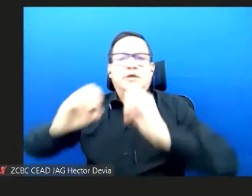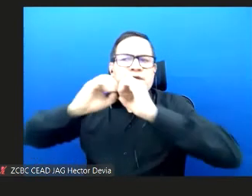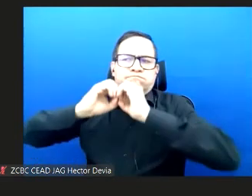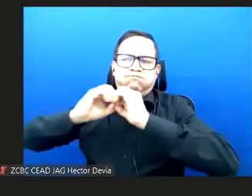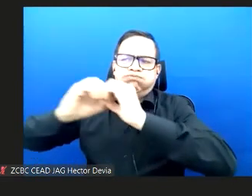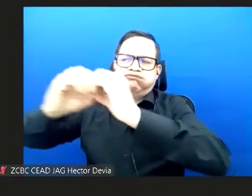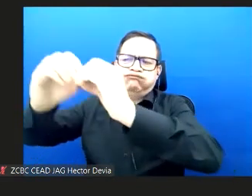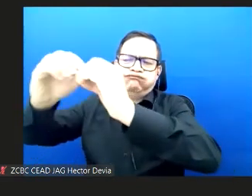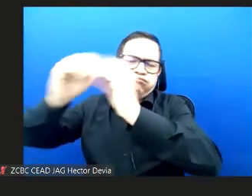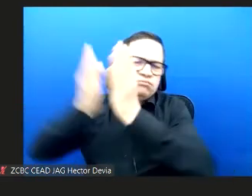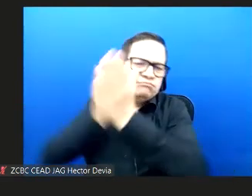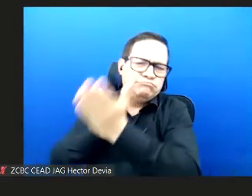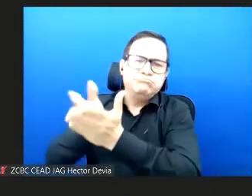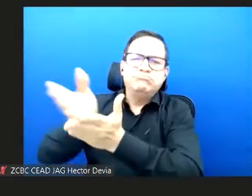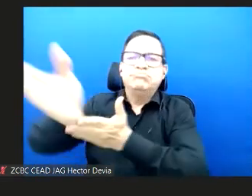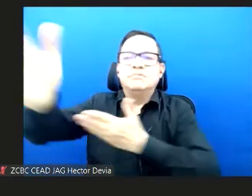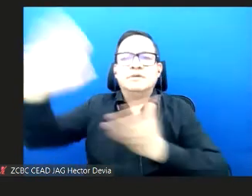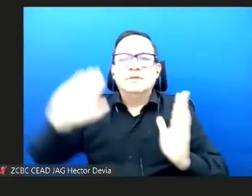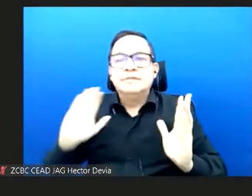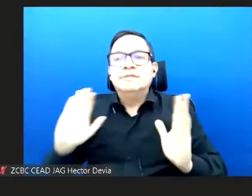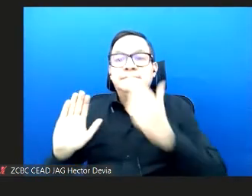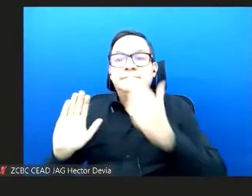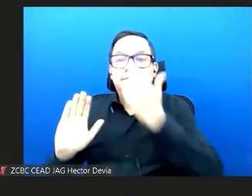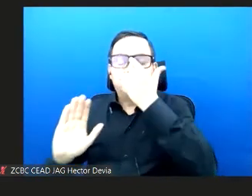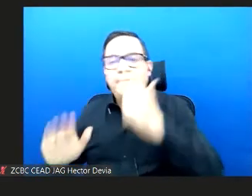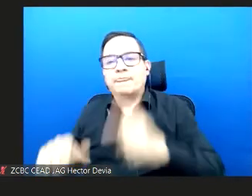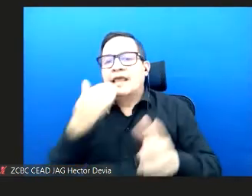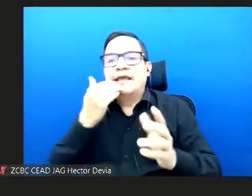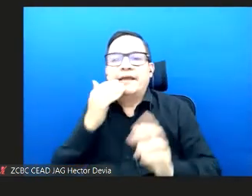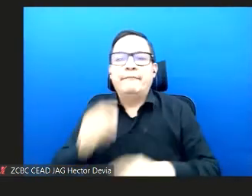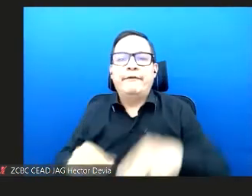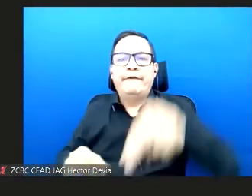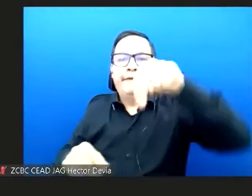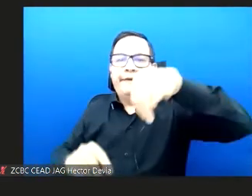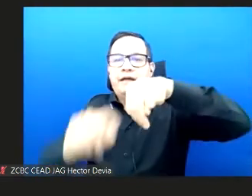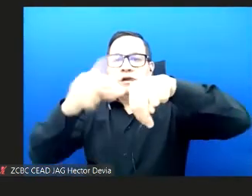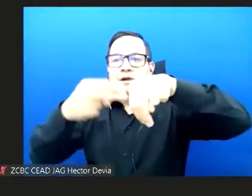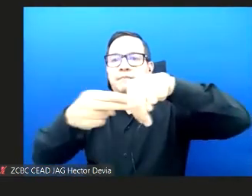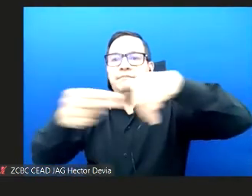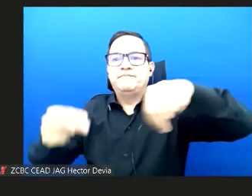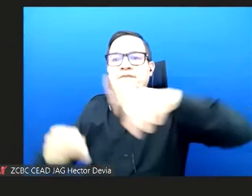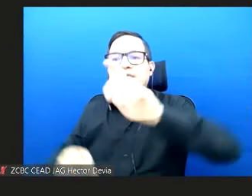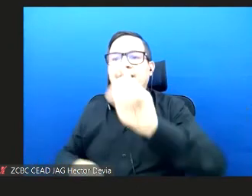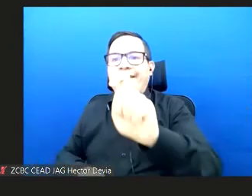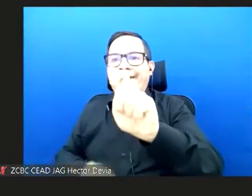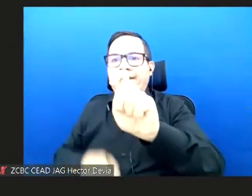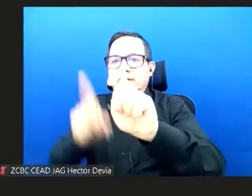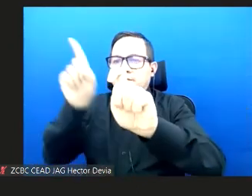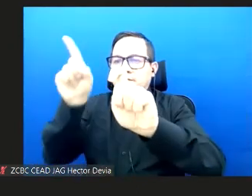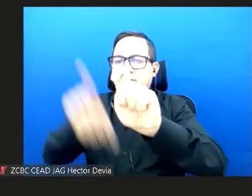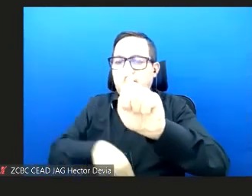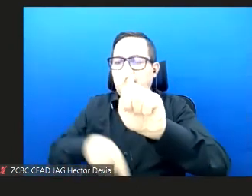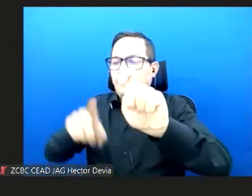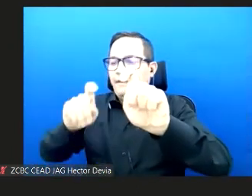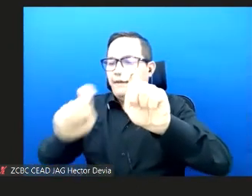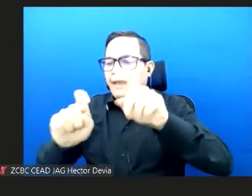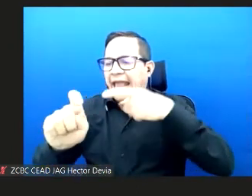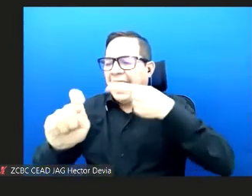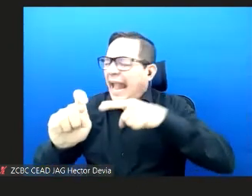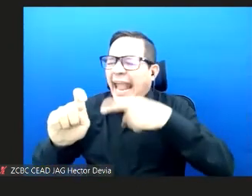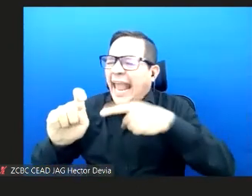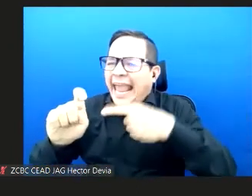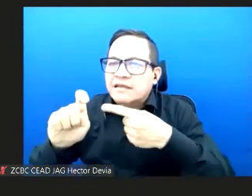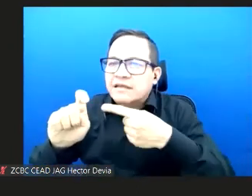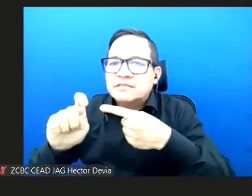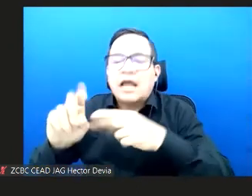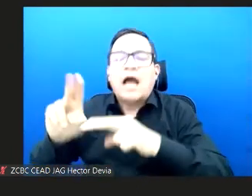x tales que x, es un número natural. Entonces ahí están todos los números naturales. Entonces por eso también se usa esta representación